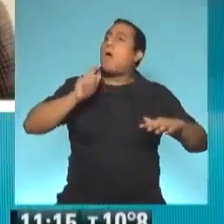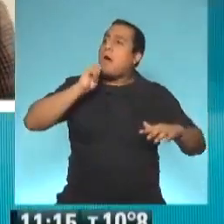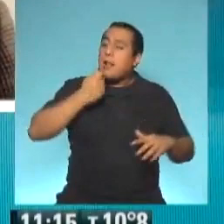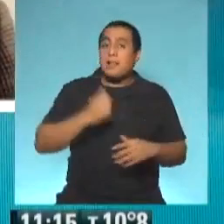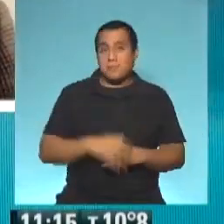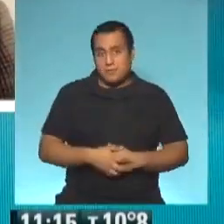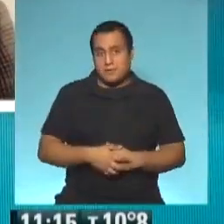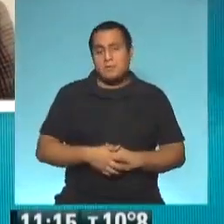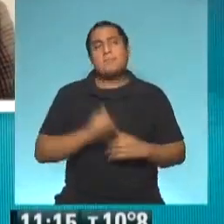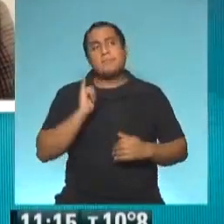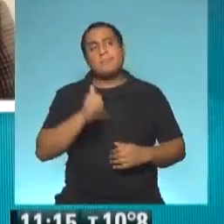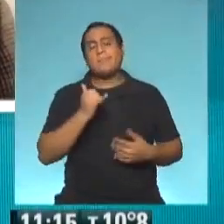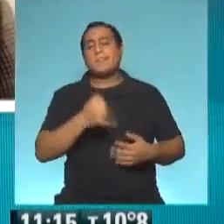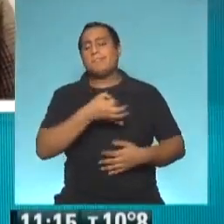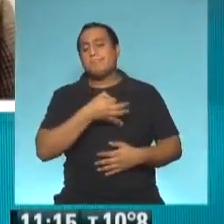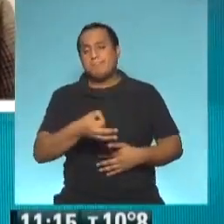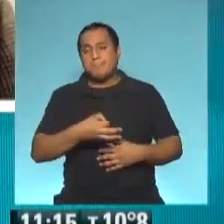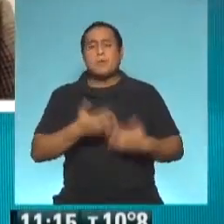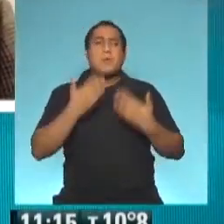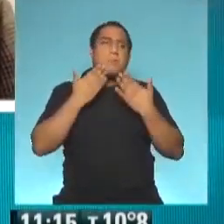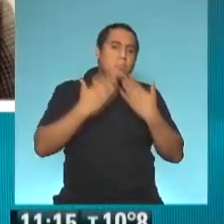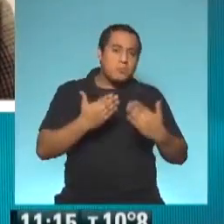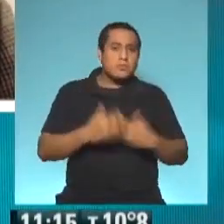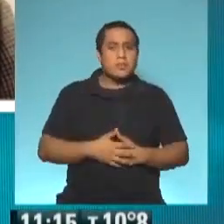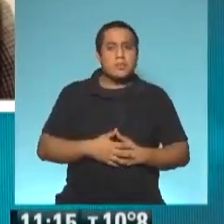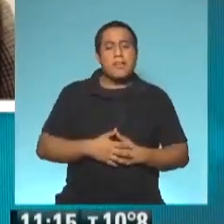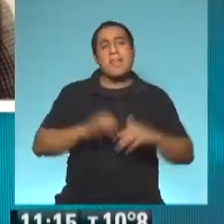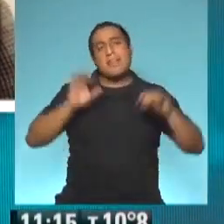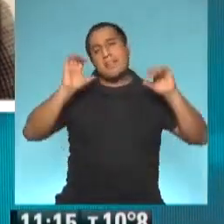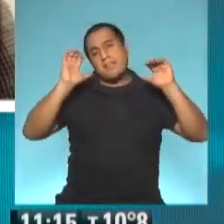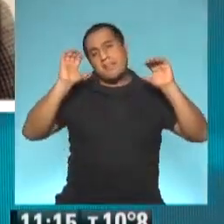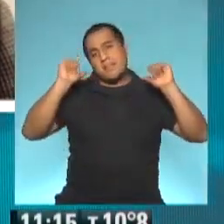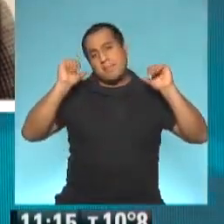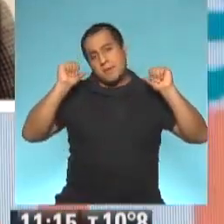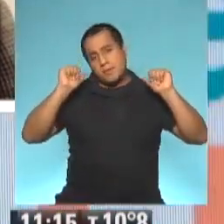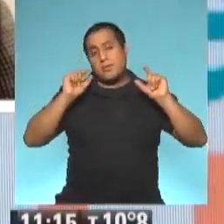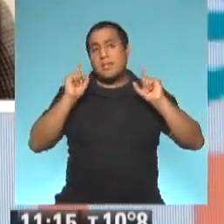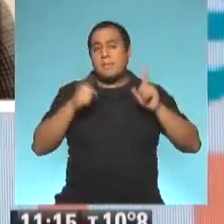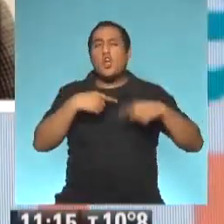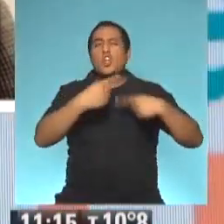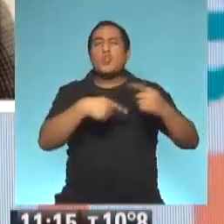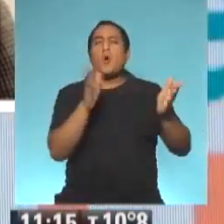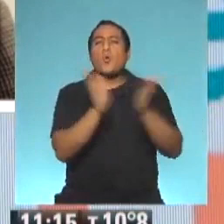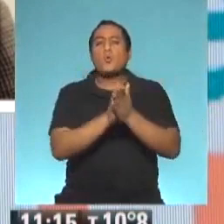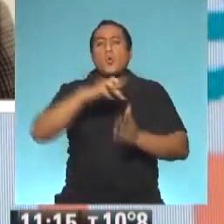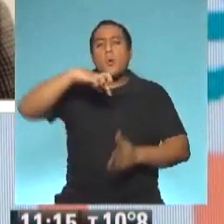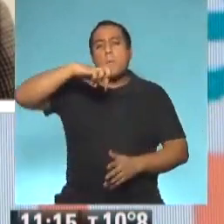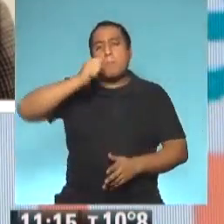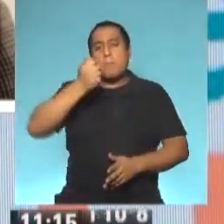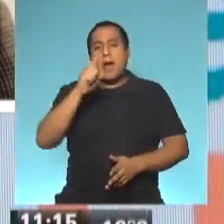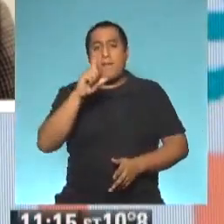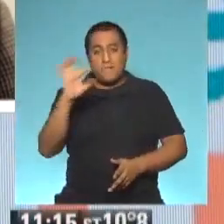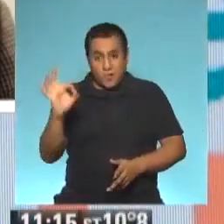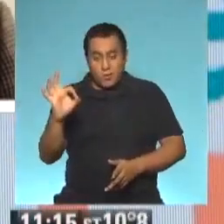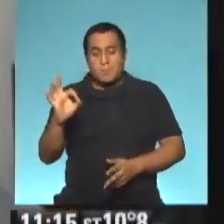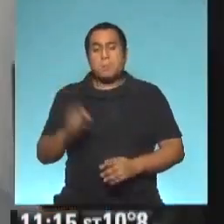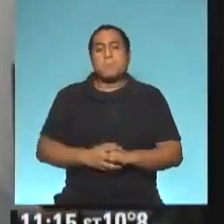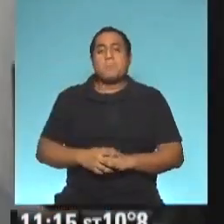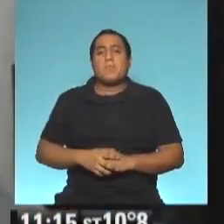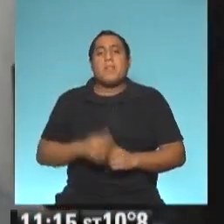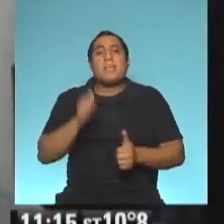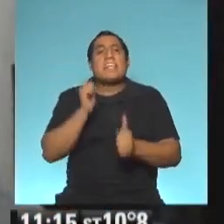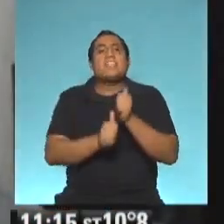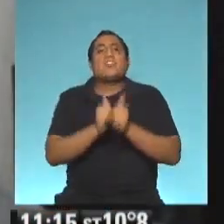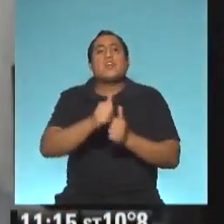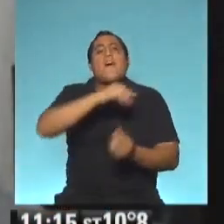¿no? Absolutamente, Sorati. Muchas gracias. Lo despedimos y seguimos con Pablo. En este caso, Pablo, una historia de